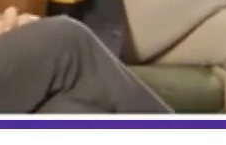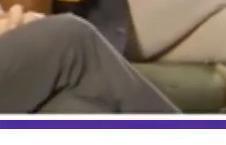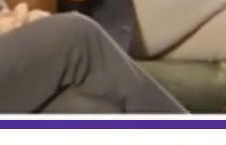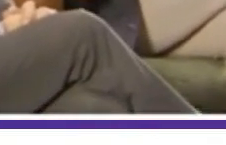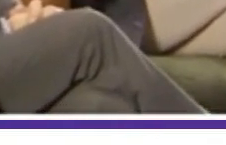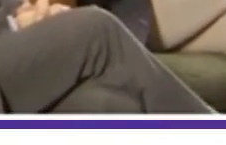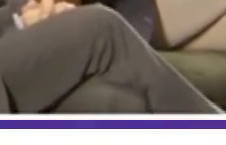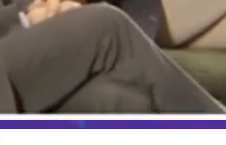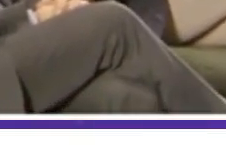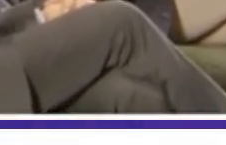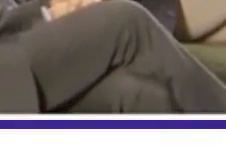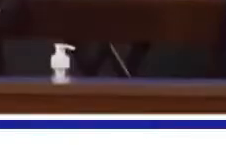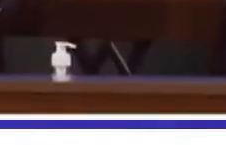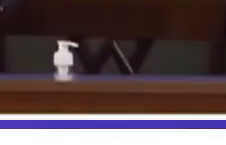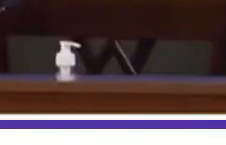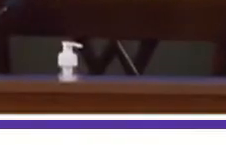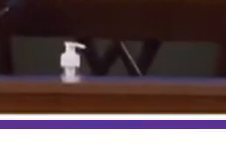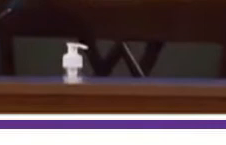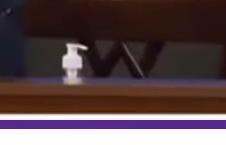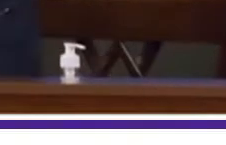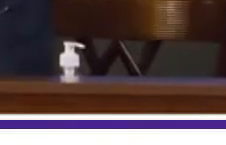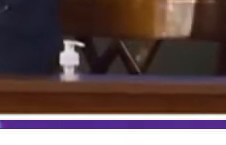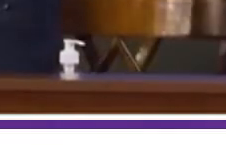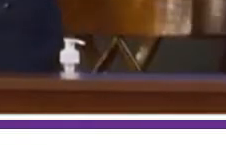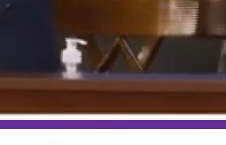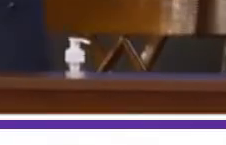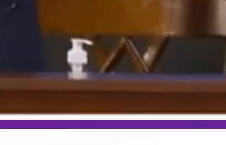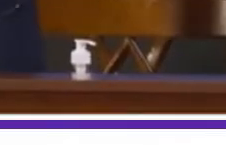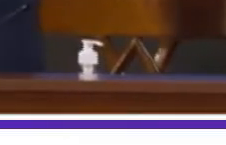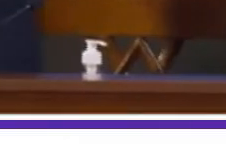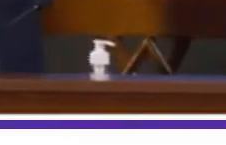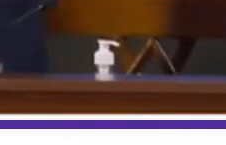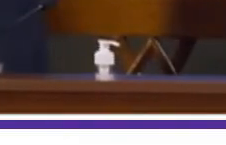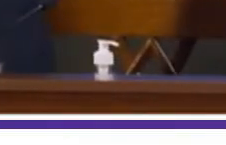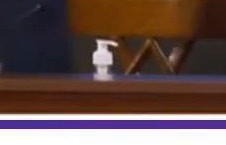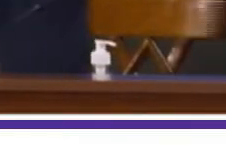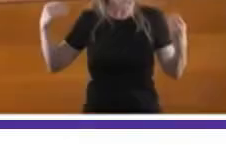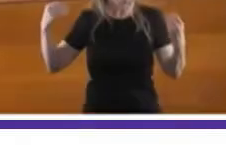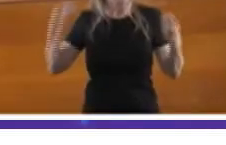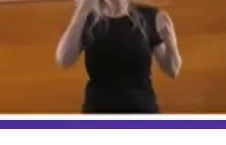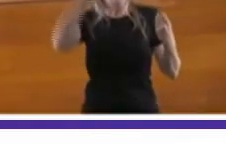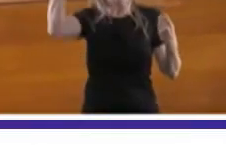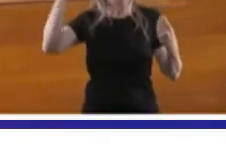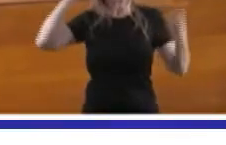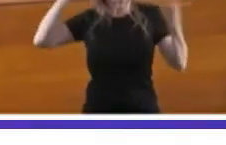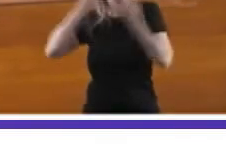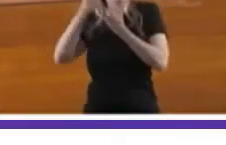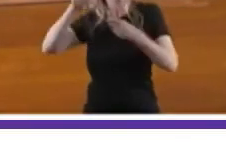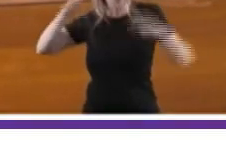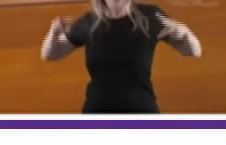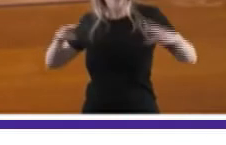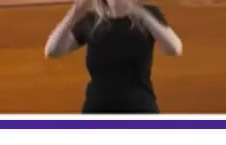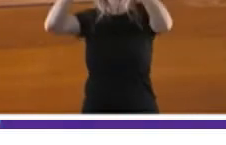de Kirchner. Veremos si ahora esto va en serio o es un anuncio más. 6 provincias conforman este clúster. Mendoza está